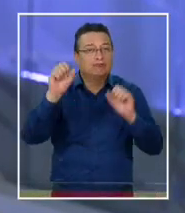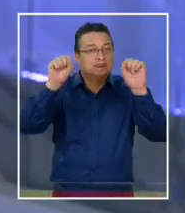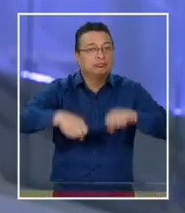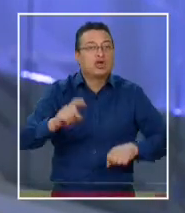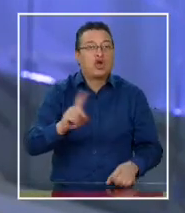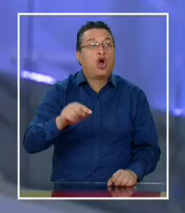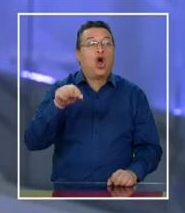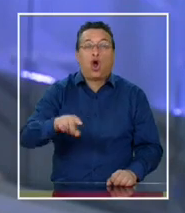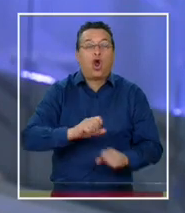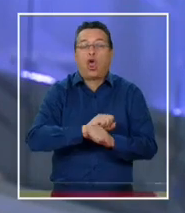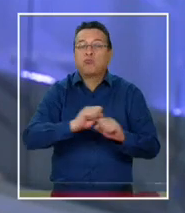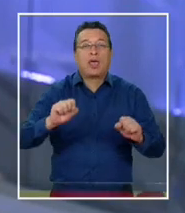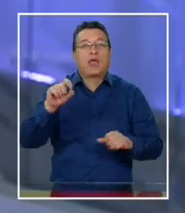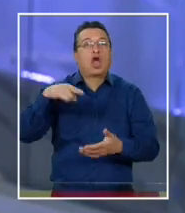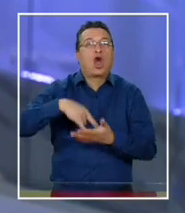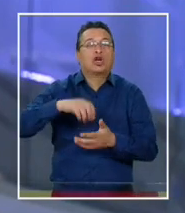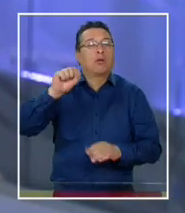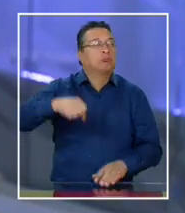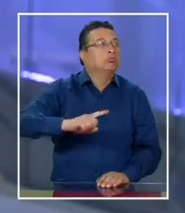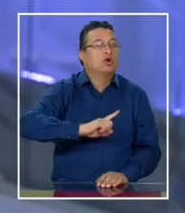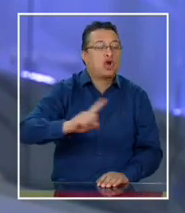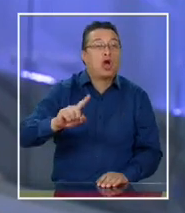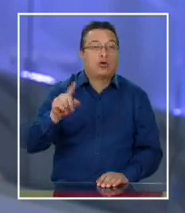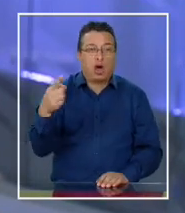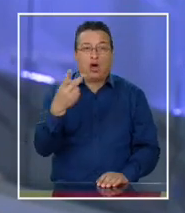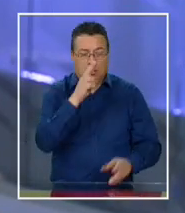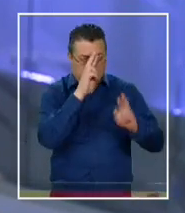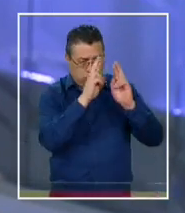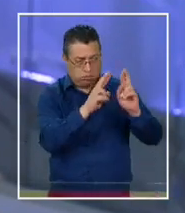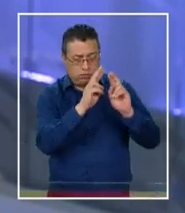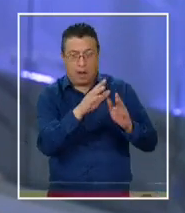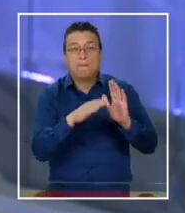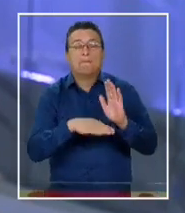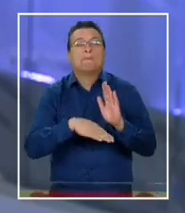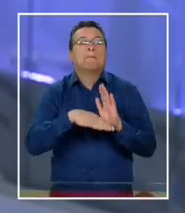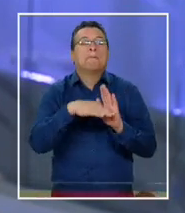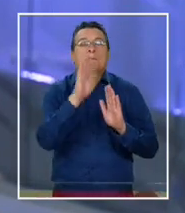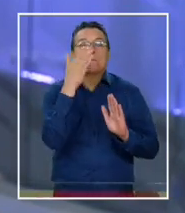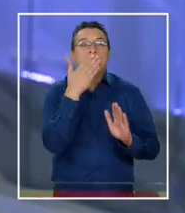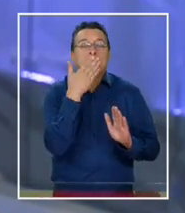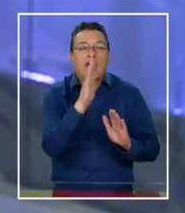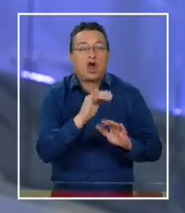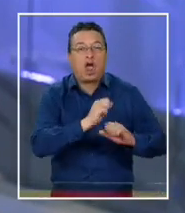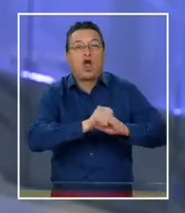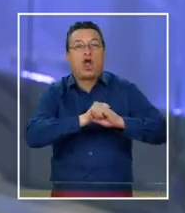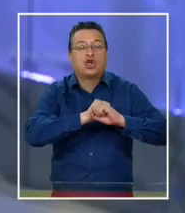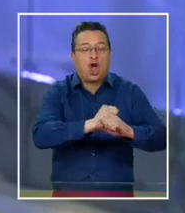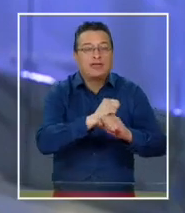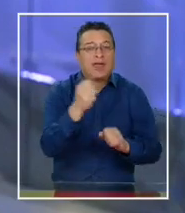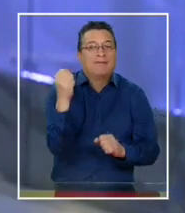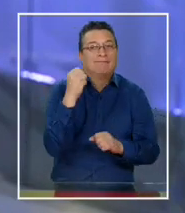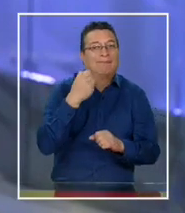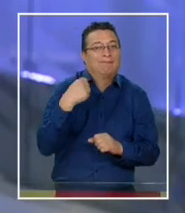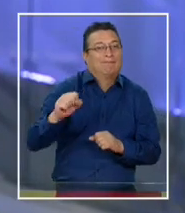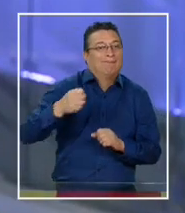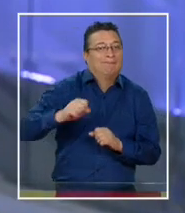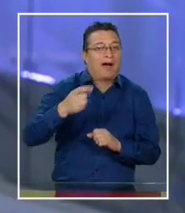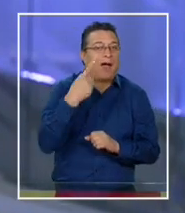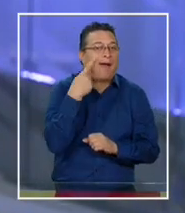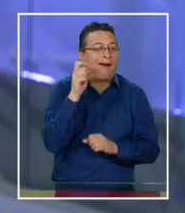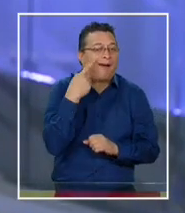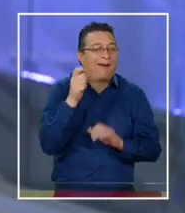que ahora de nuevo no se pudieron pasar en el congreso que son reconocidas como las más efectivas para combatir la ilusión de impuestos